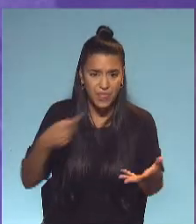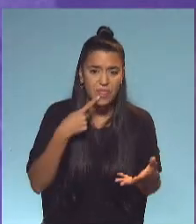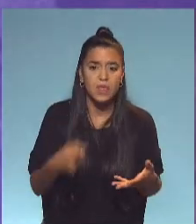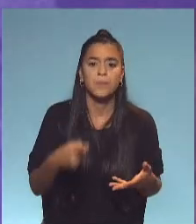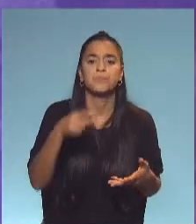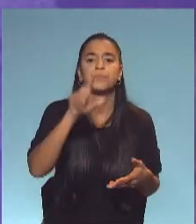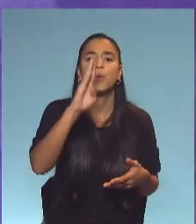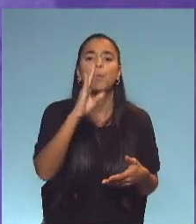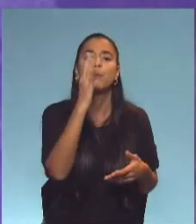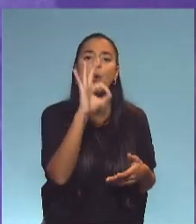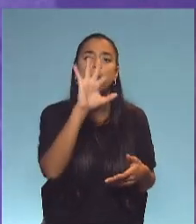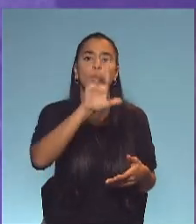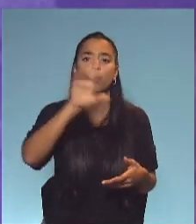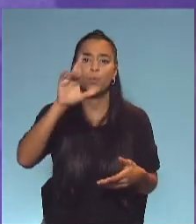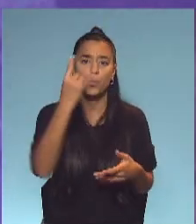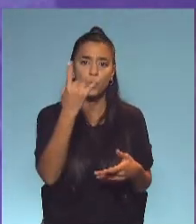ahí lo ves.